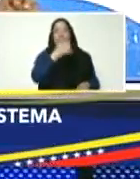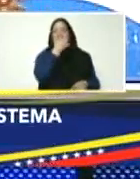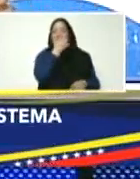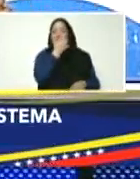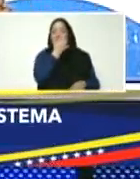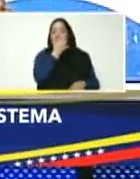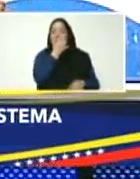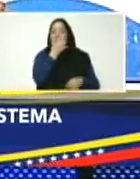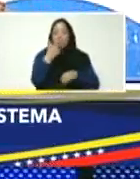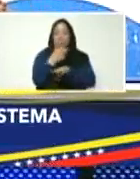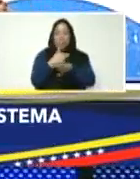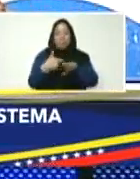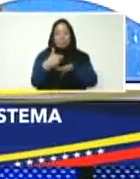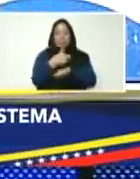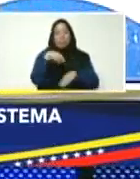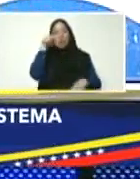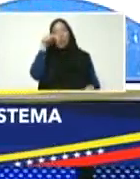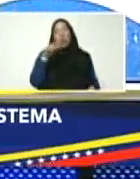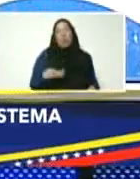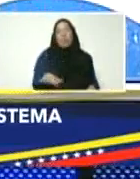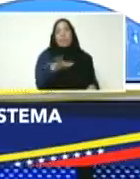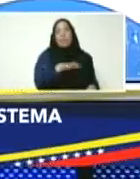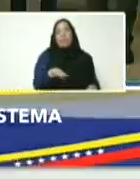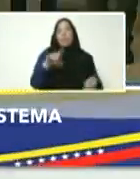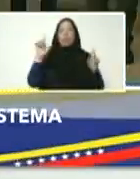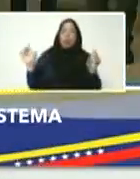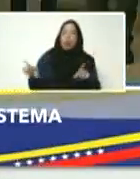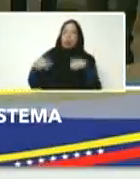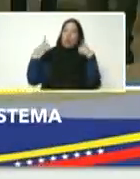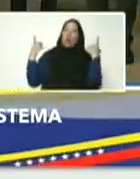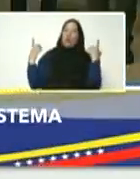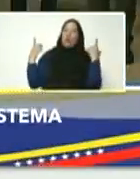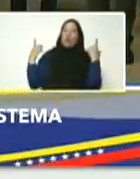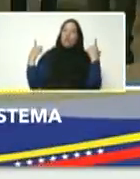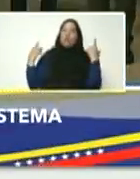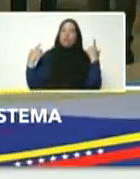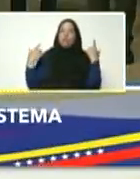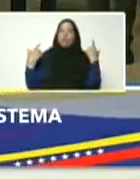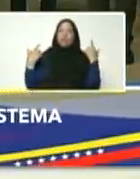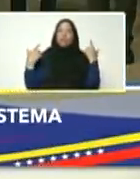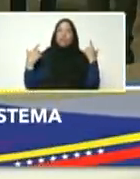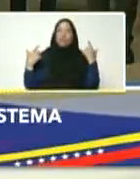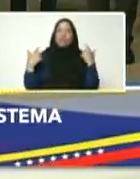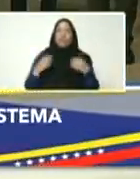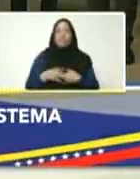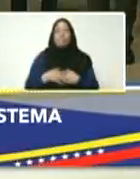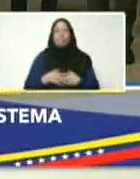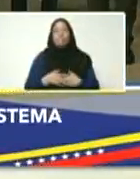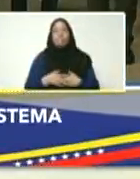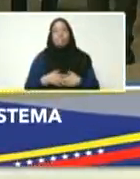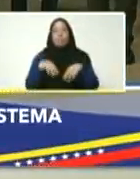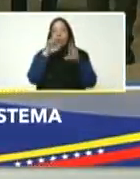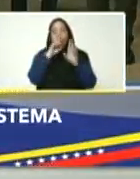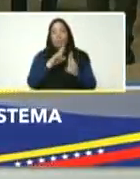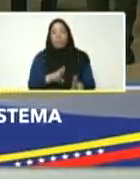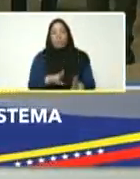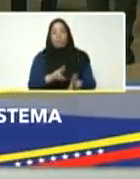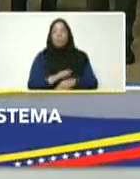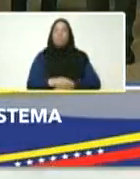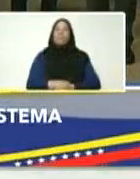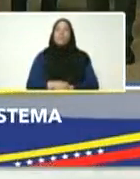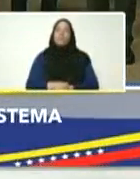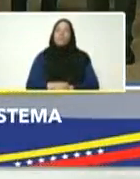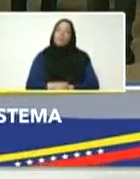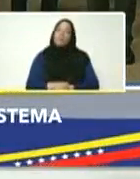gobernador joven del pueblo, pero de La Guaira, allá en el Mar Caribe. Vámonos a ver los resultados de las